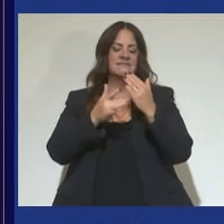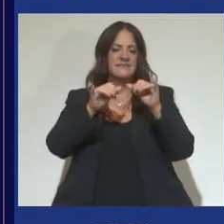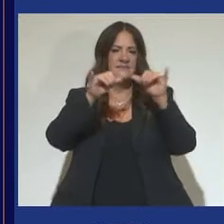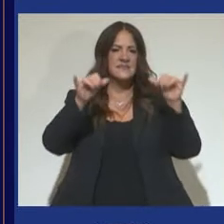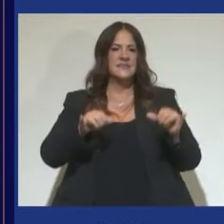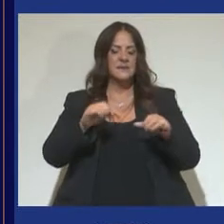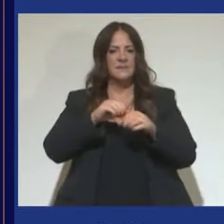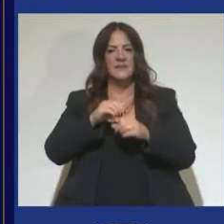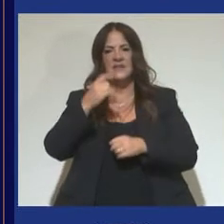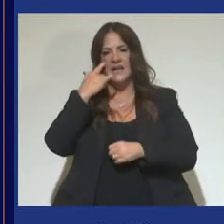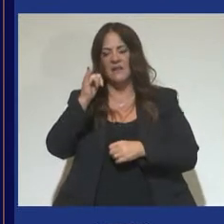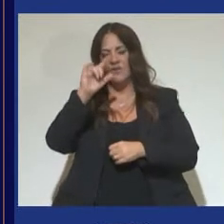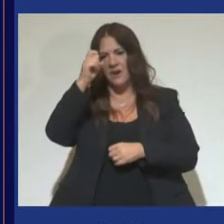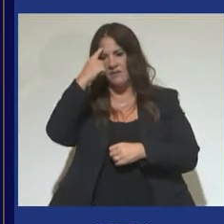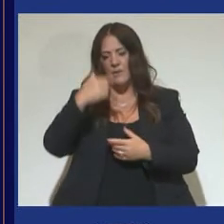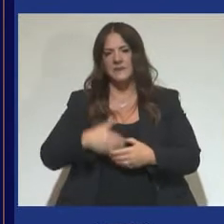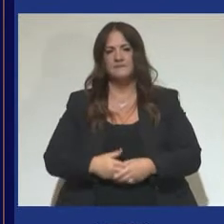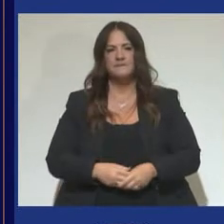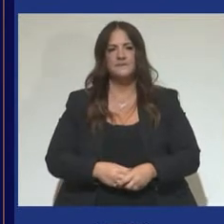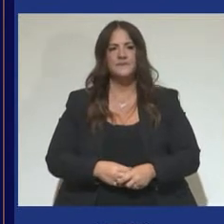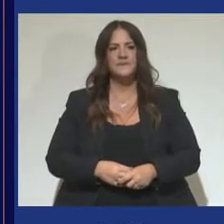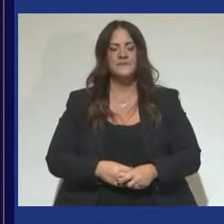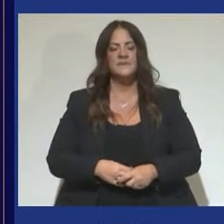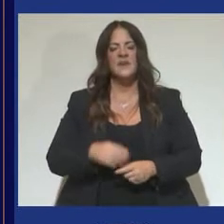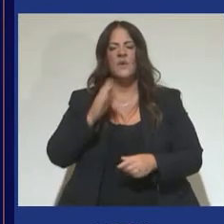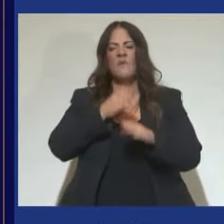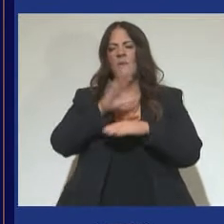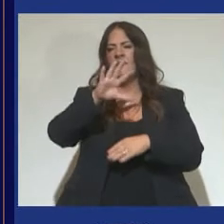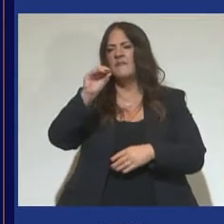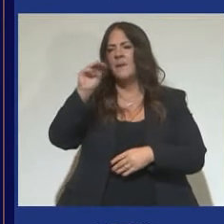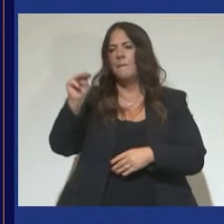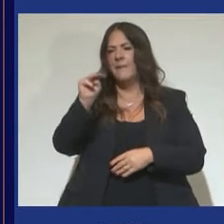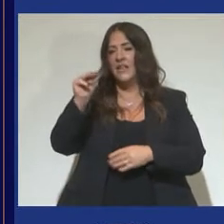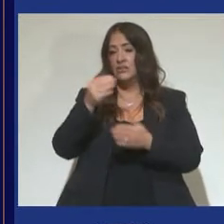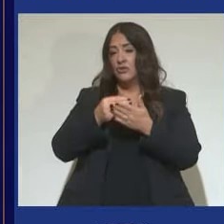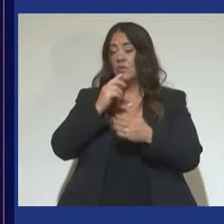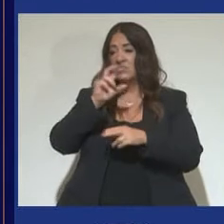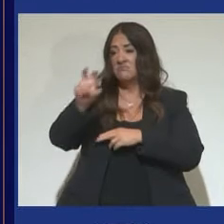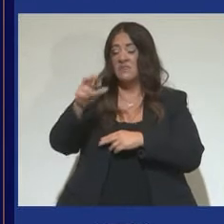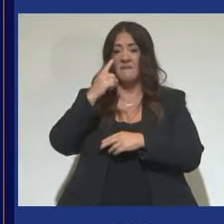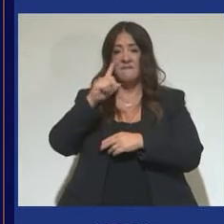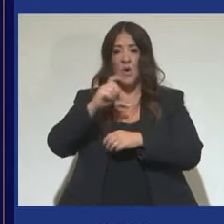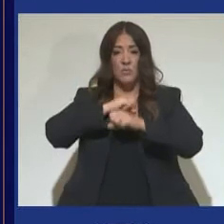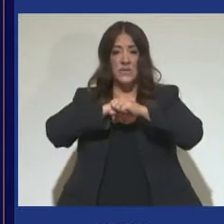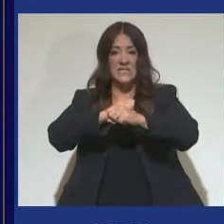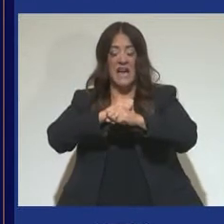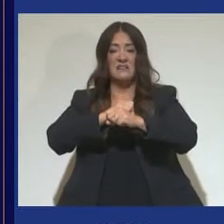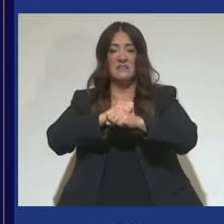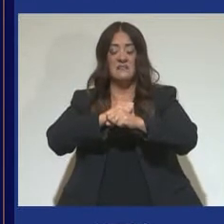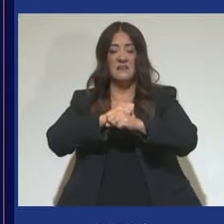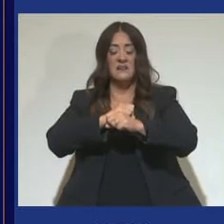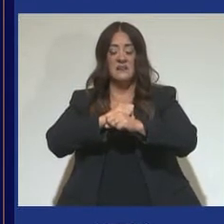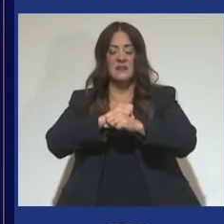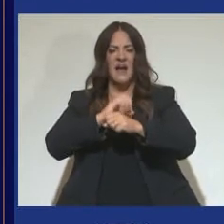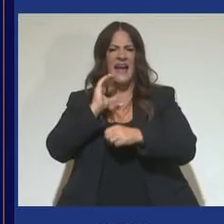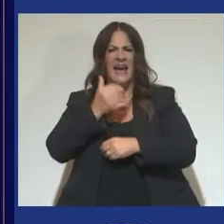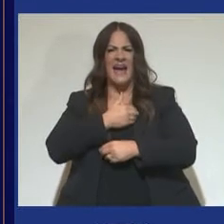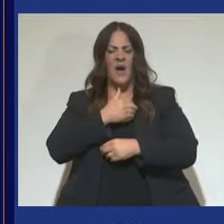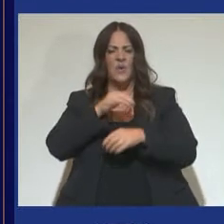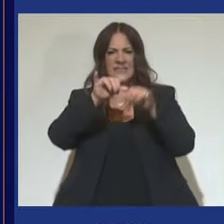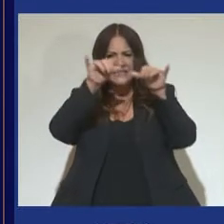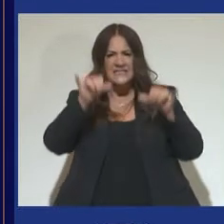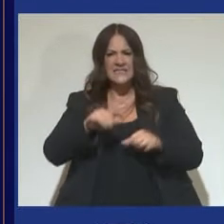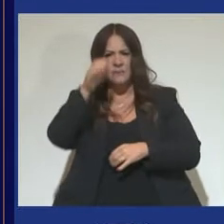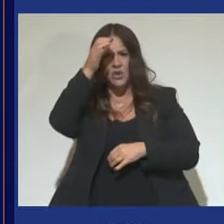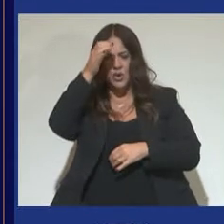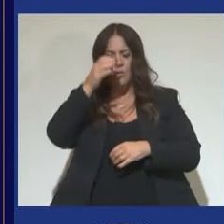era digital aquí tenemos al 50 millones de dólares de seguridad cibernética eso a través del espectro